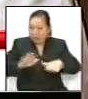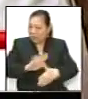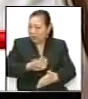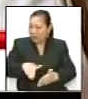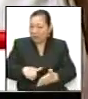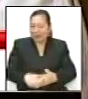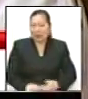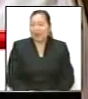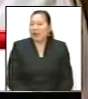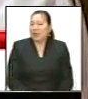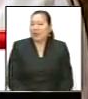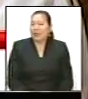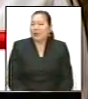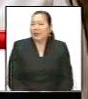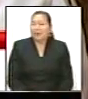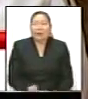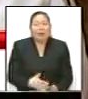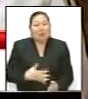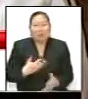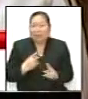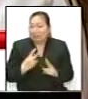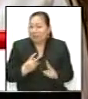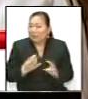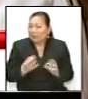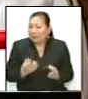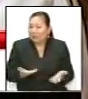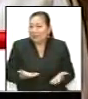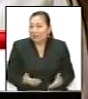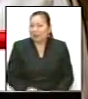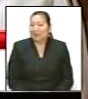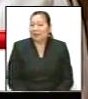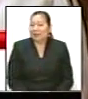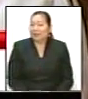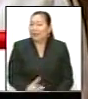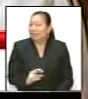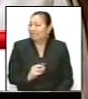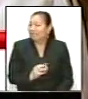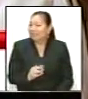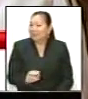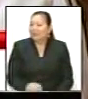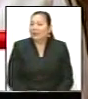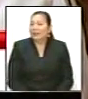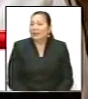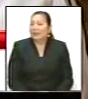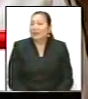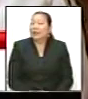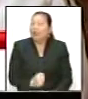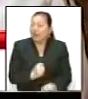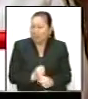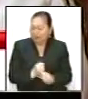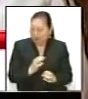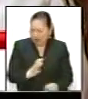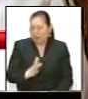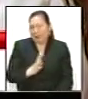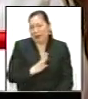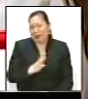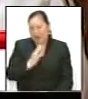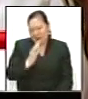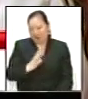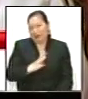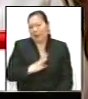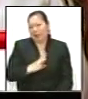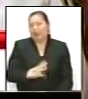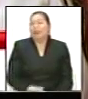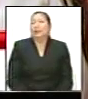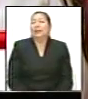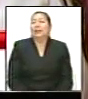todo, presidente. Entonces no se puede ver si hubo la descolmatación o no. Lo que queremos es que se trabaje con mayor seriedad, que